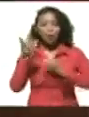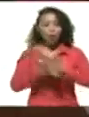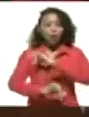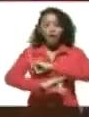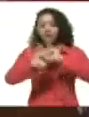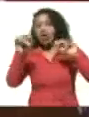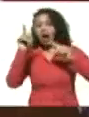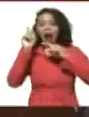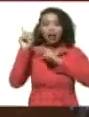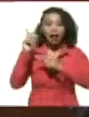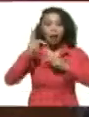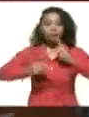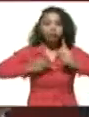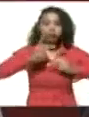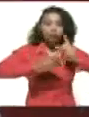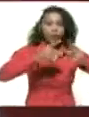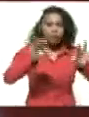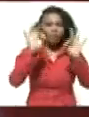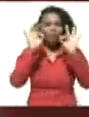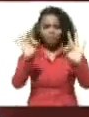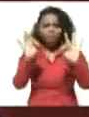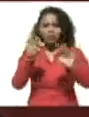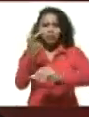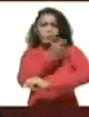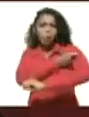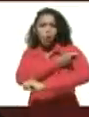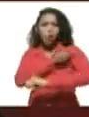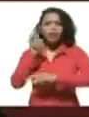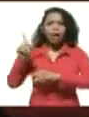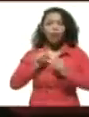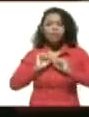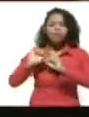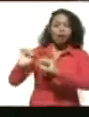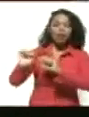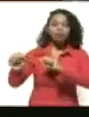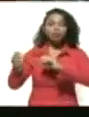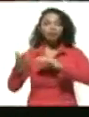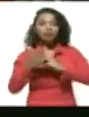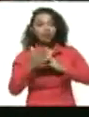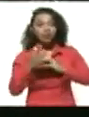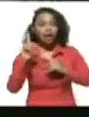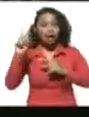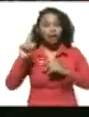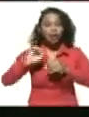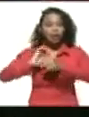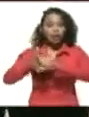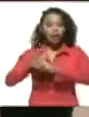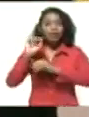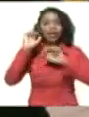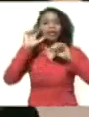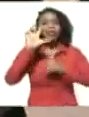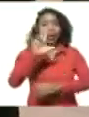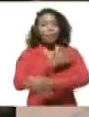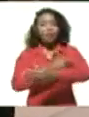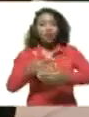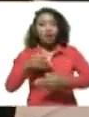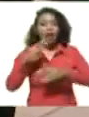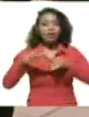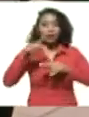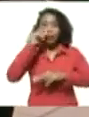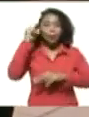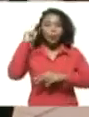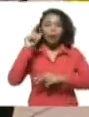en el proceso específico de la vacunación contra la cob y 19 son más de 3.500.000 niños y niños en